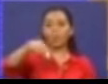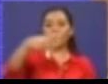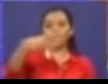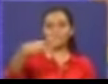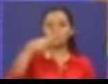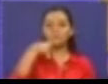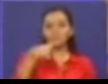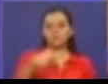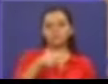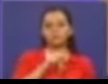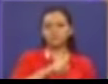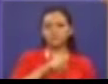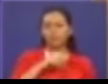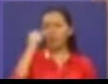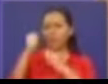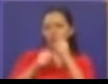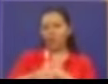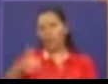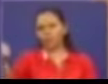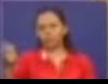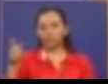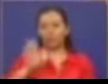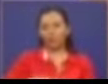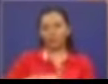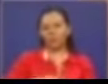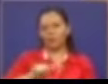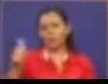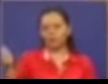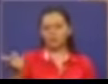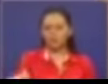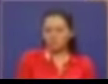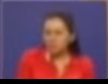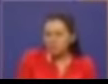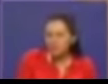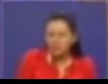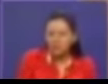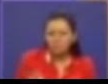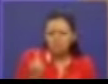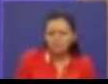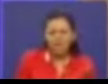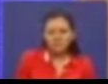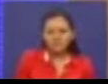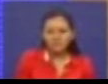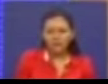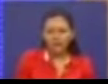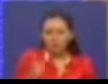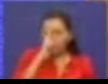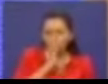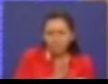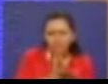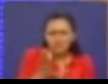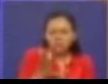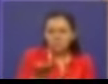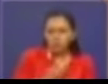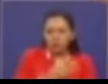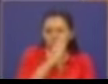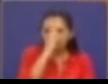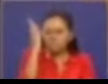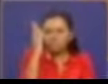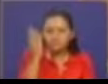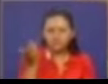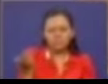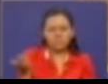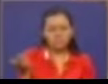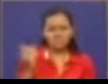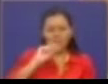Que fueron agredidos los otros. Ya es el colmo de la desvergüenza. ¿A qué nivel de deshonestidad y corrupción ha llegado por su